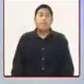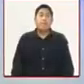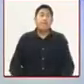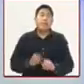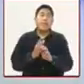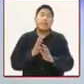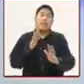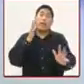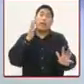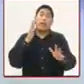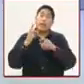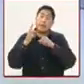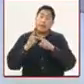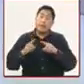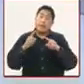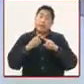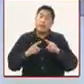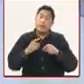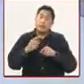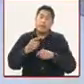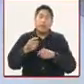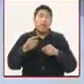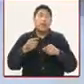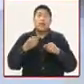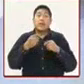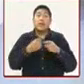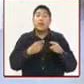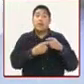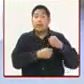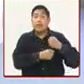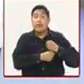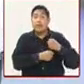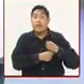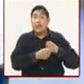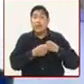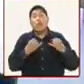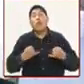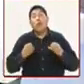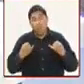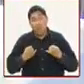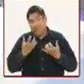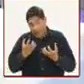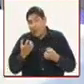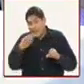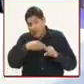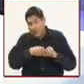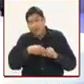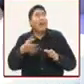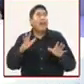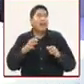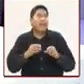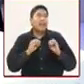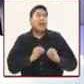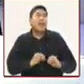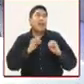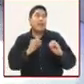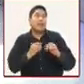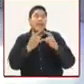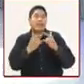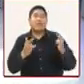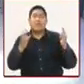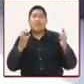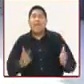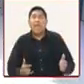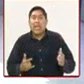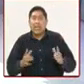o largas filas en los diferentes puntos de los cuarteles. No solamente filas, John, sino también se han instalado carpas,